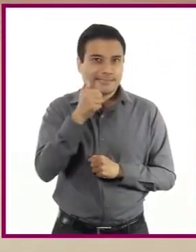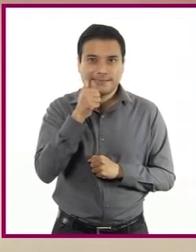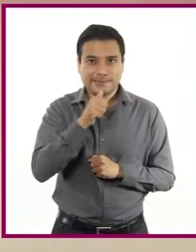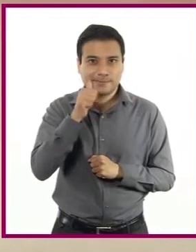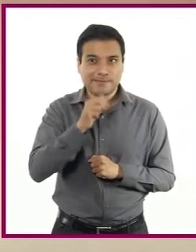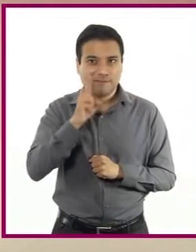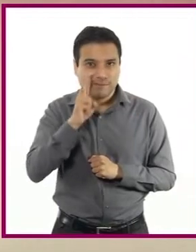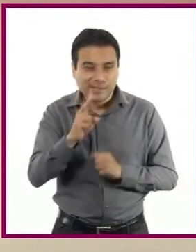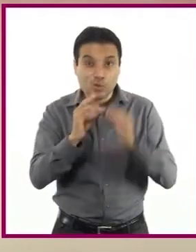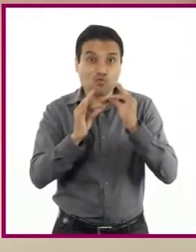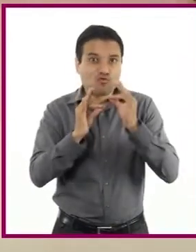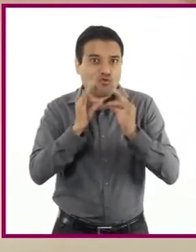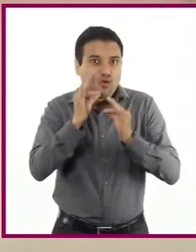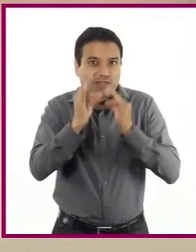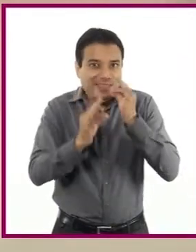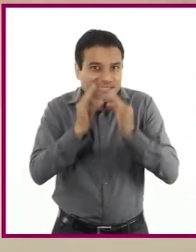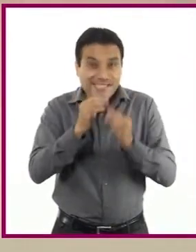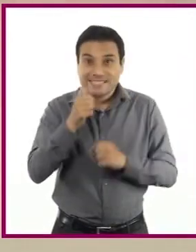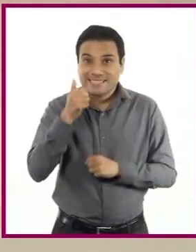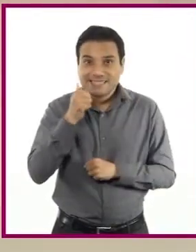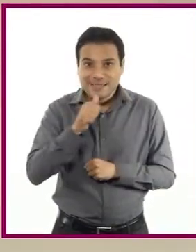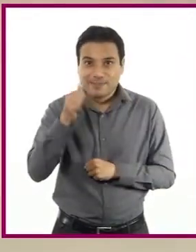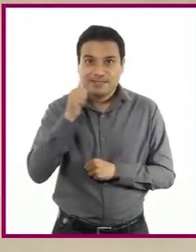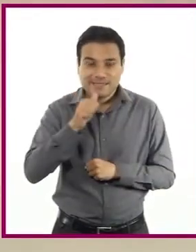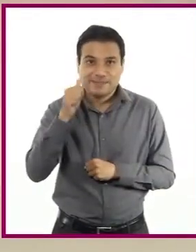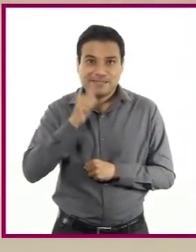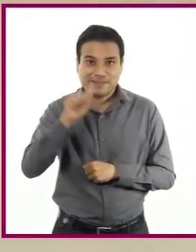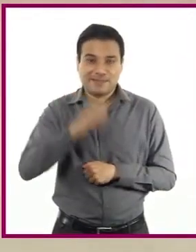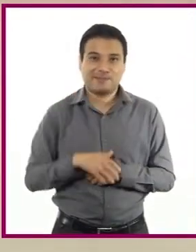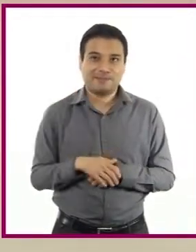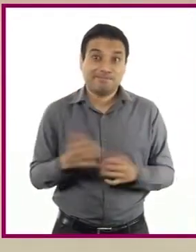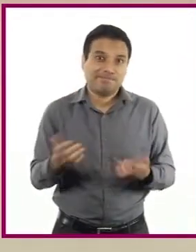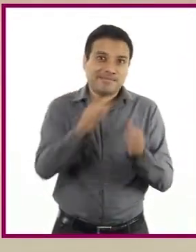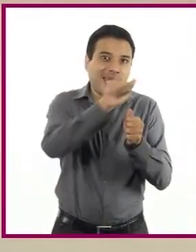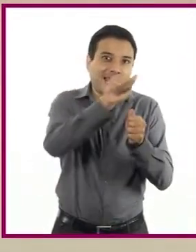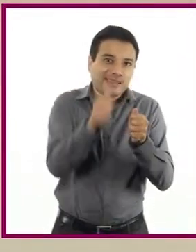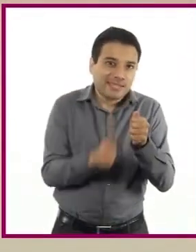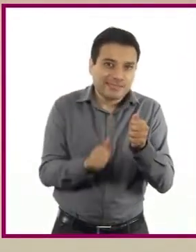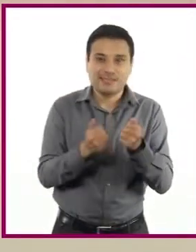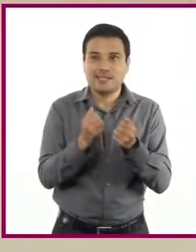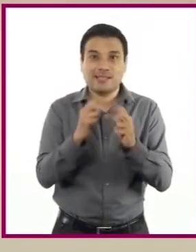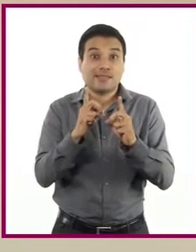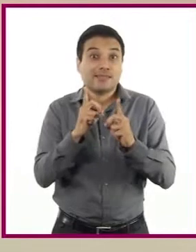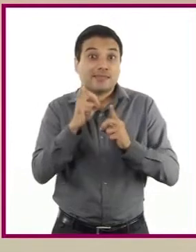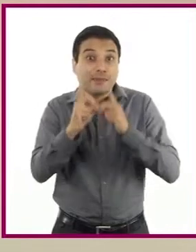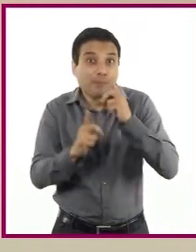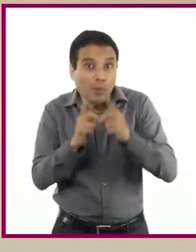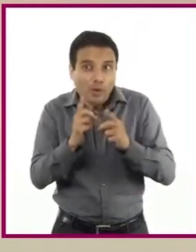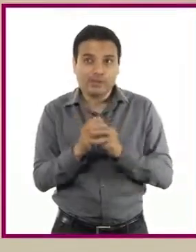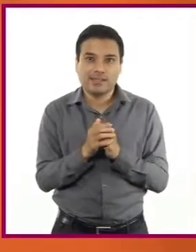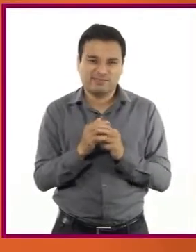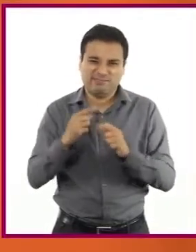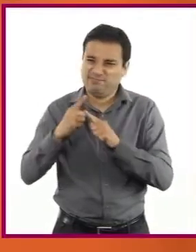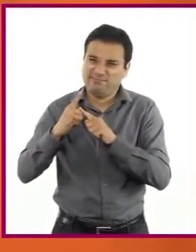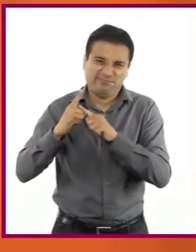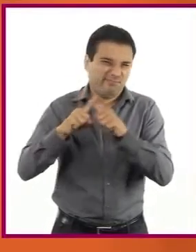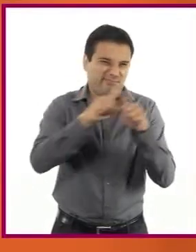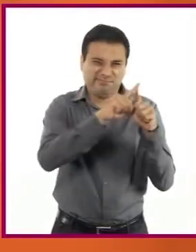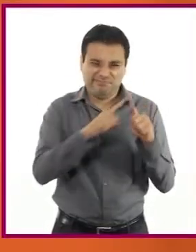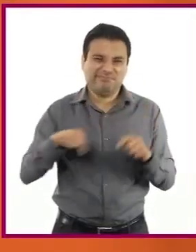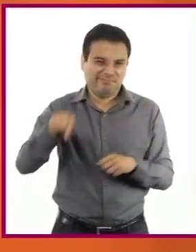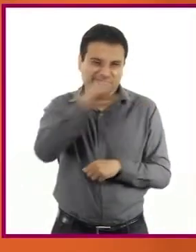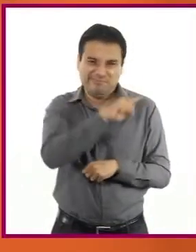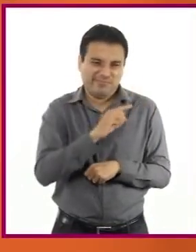se refiere a sus artistas favoritos, a los deportistas o a equipos, así como a las noticias